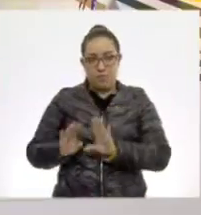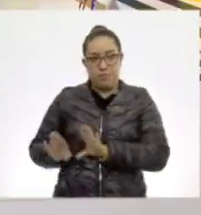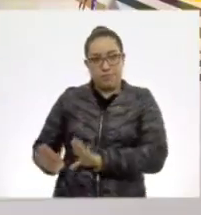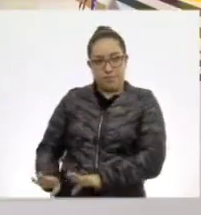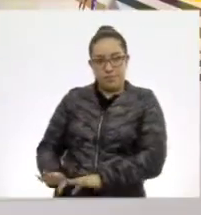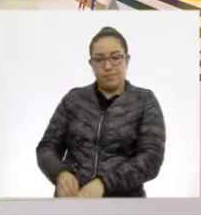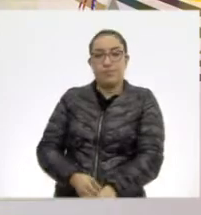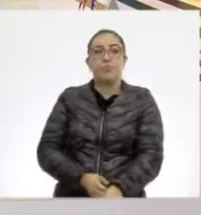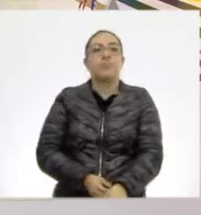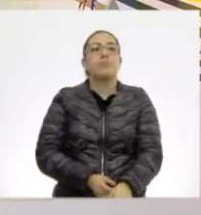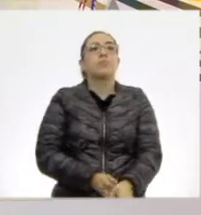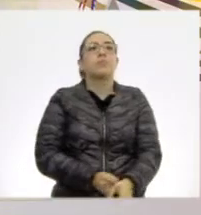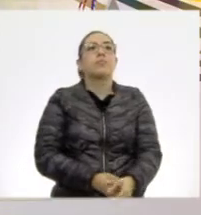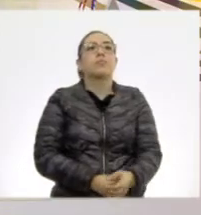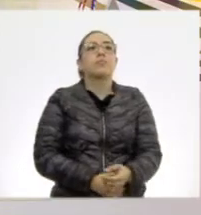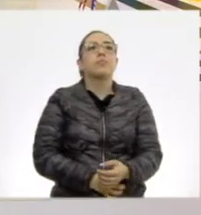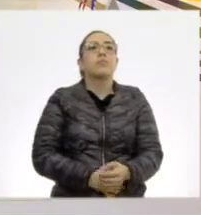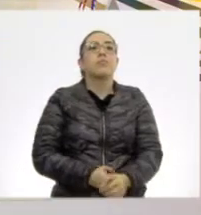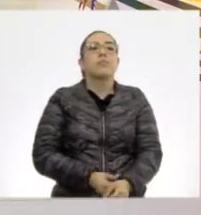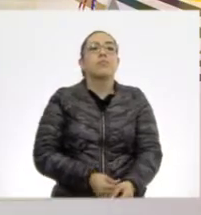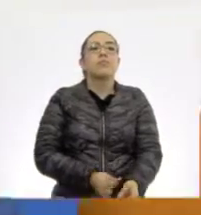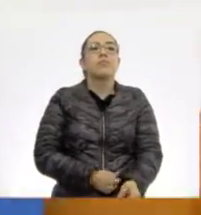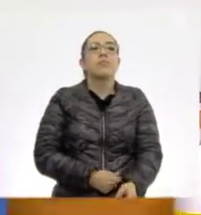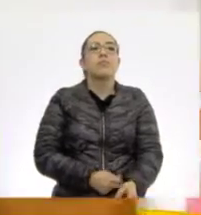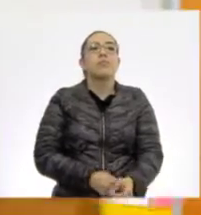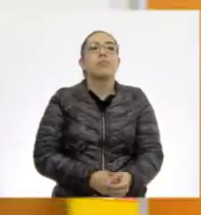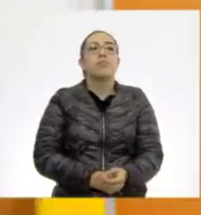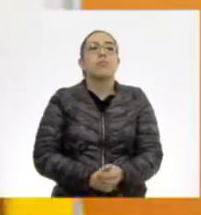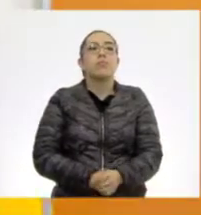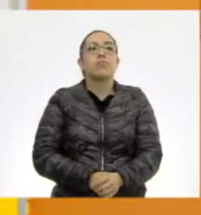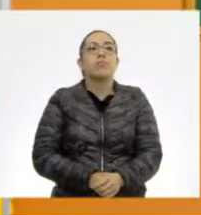representa. Y yo con las fichas, por ejemplo,